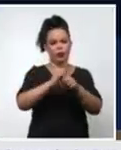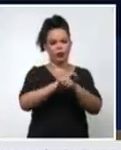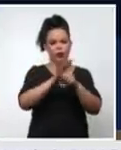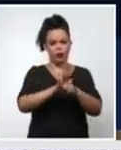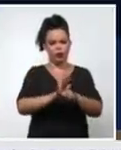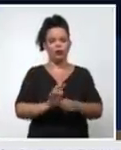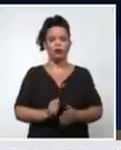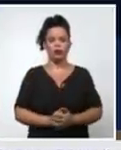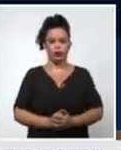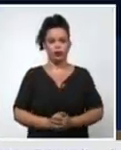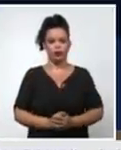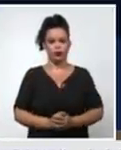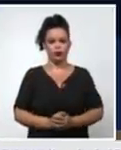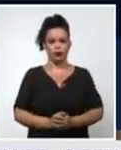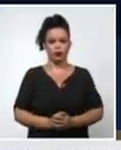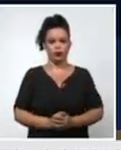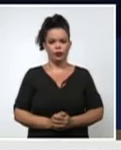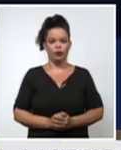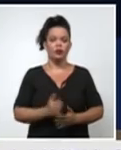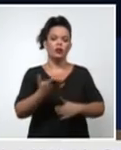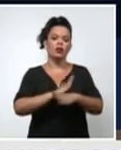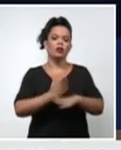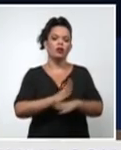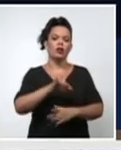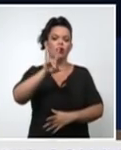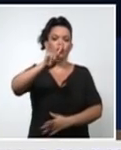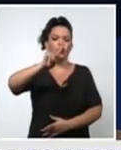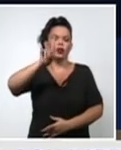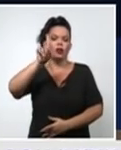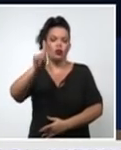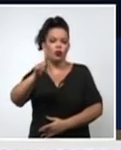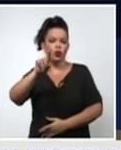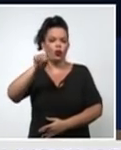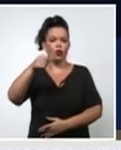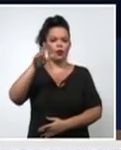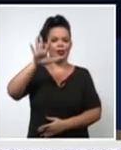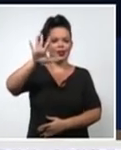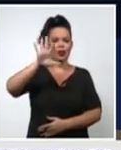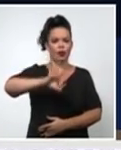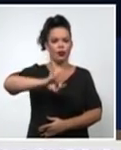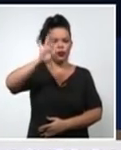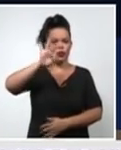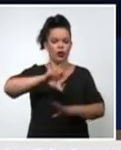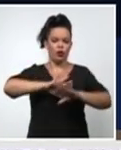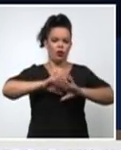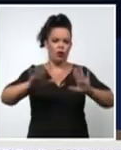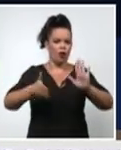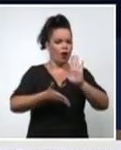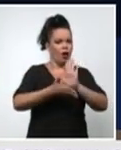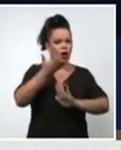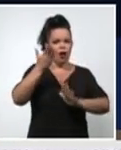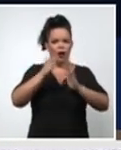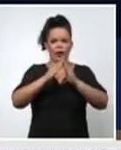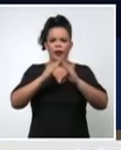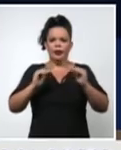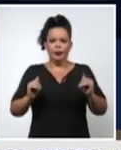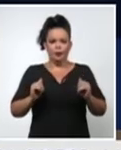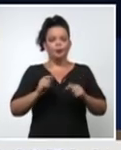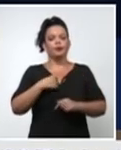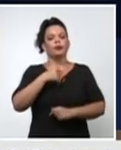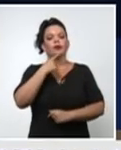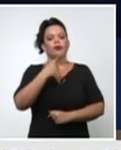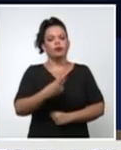cuales el 91,5% ya se encuentran de alta. Estamos hablando de